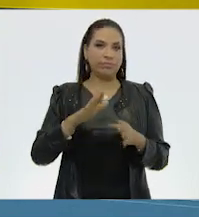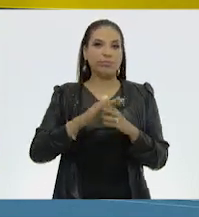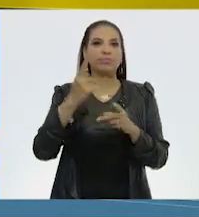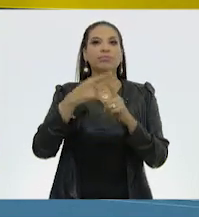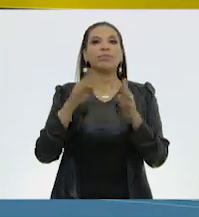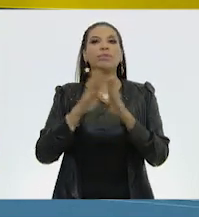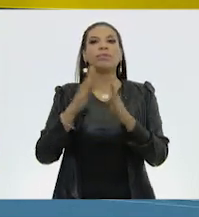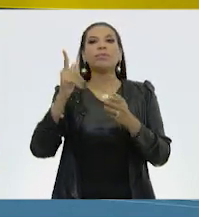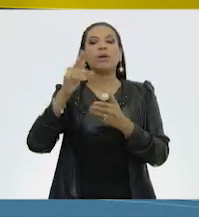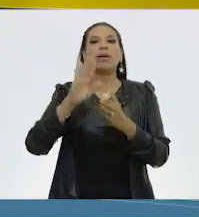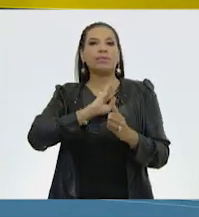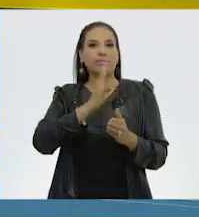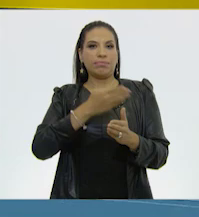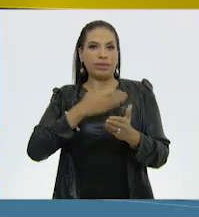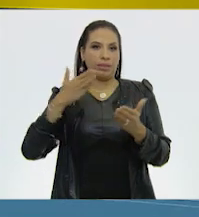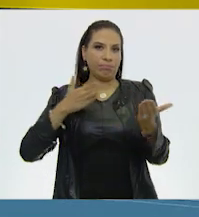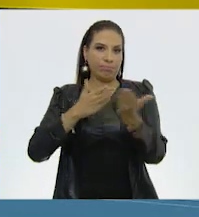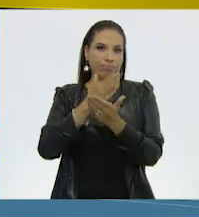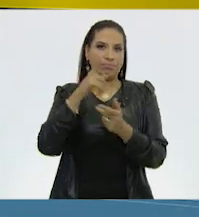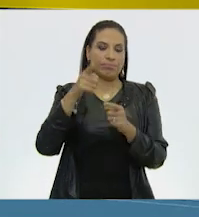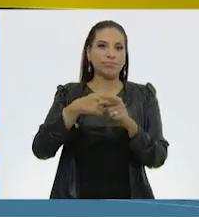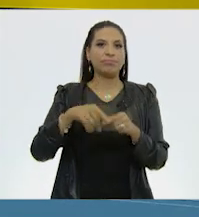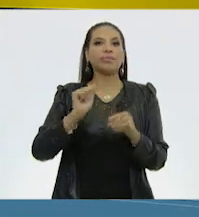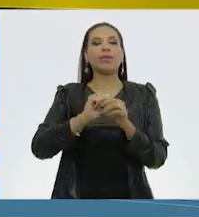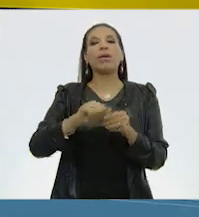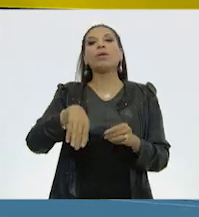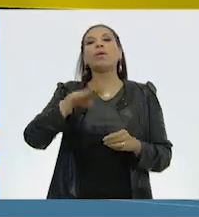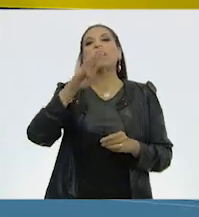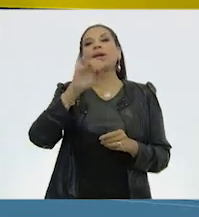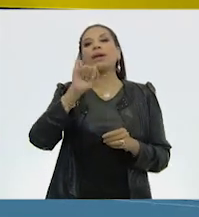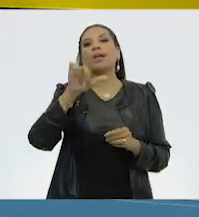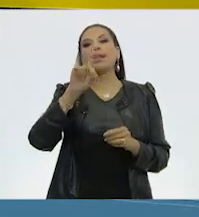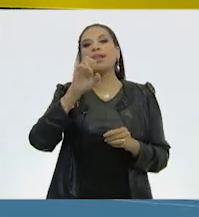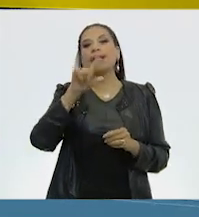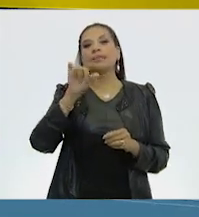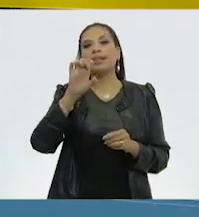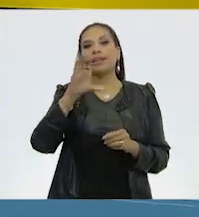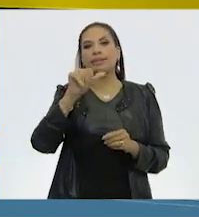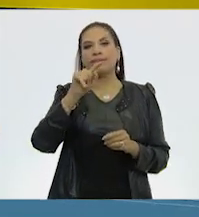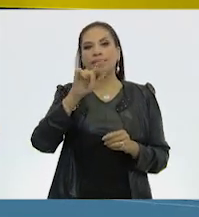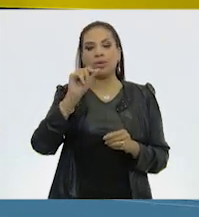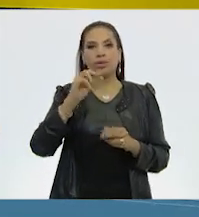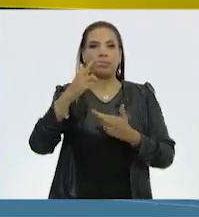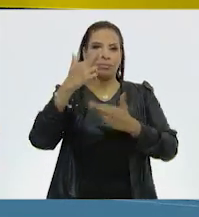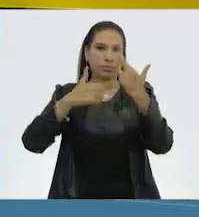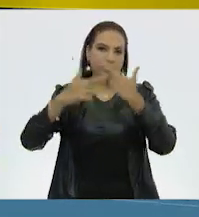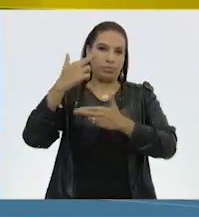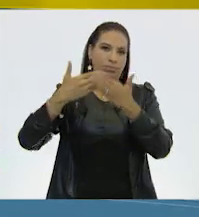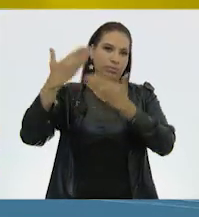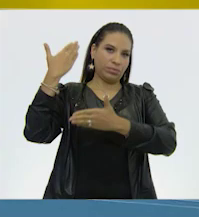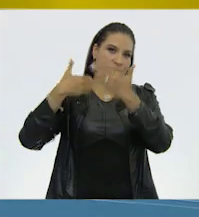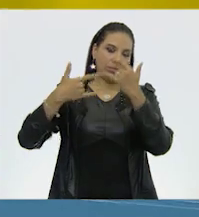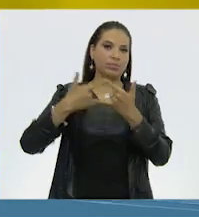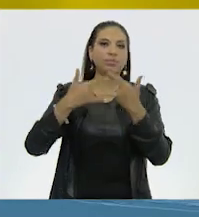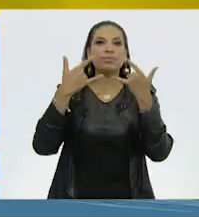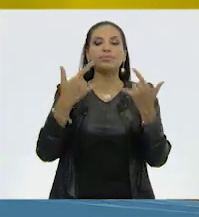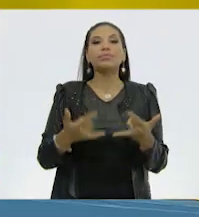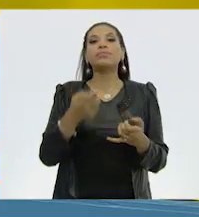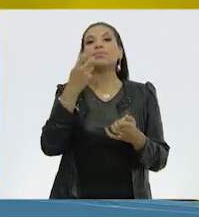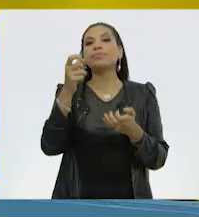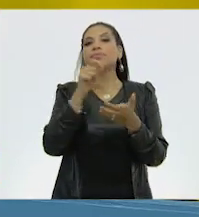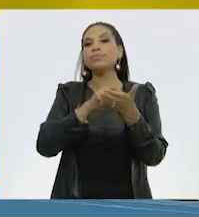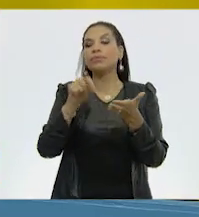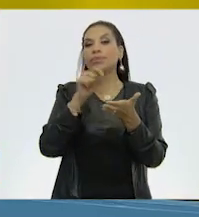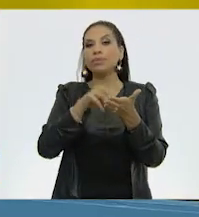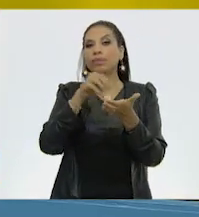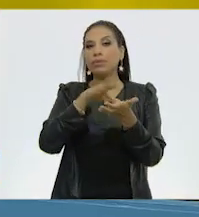de la Nueva España, narrado por Bernal Díaz del Castillo. Regresando al tiempo y a la historia, estos